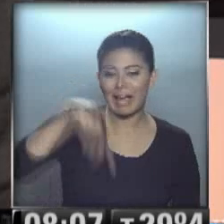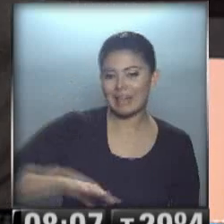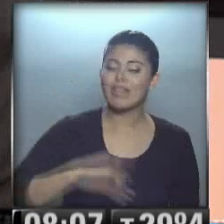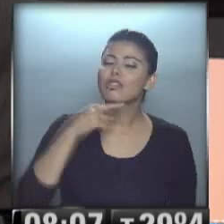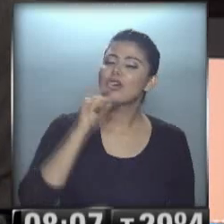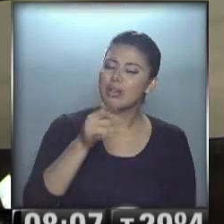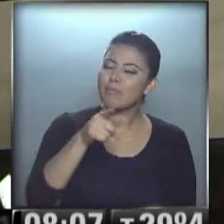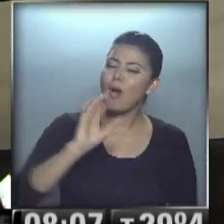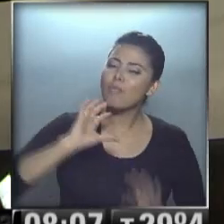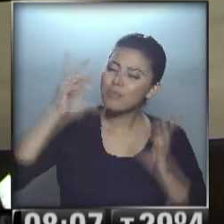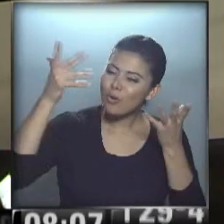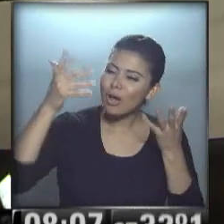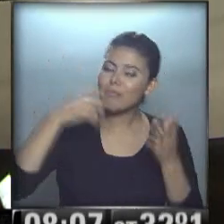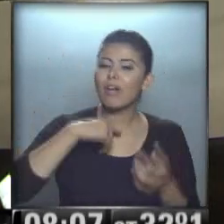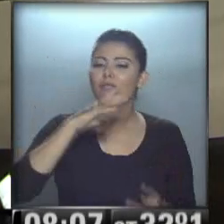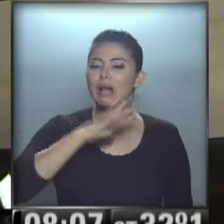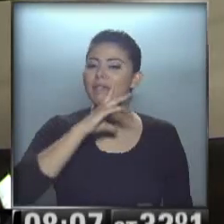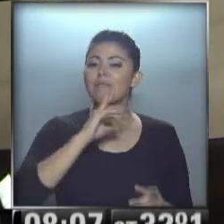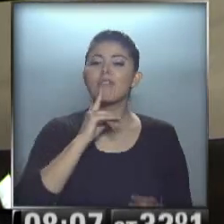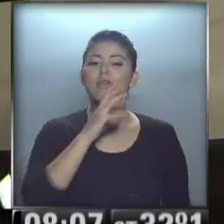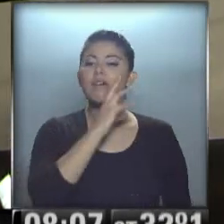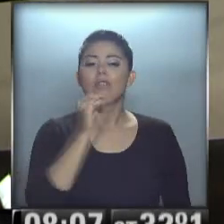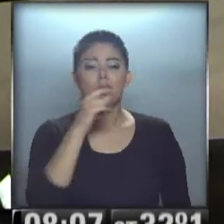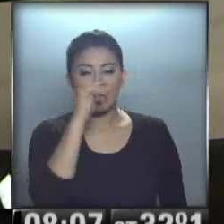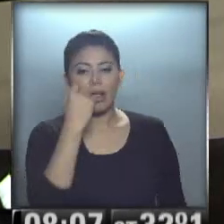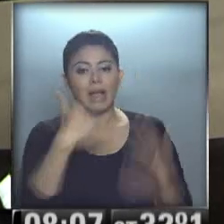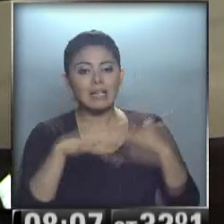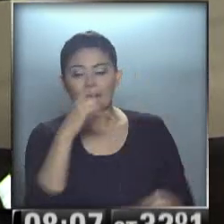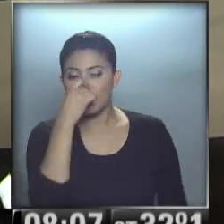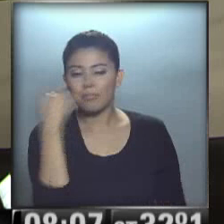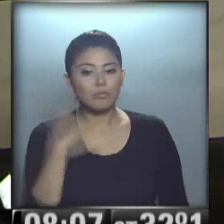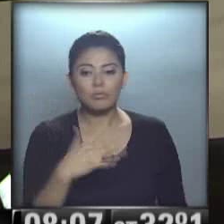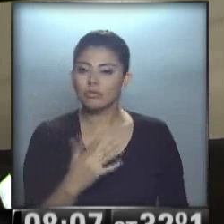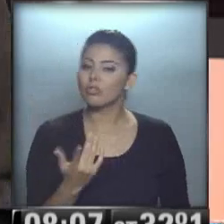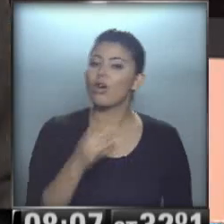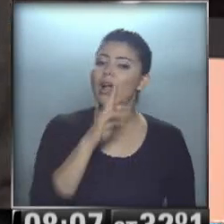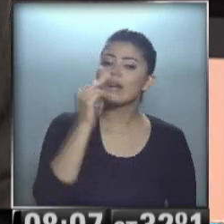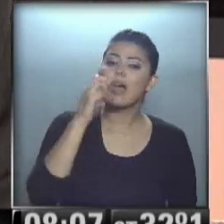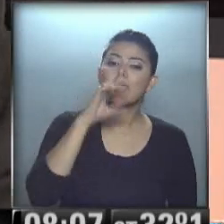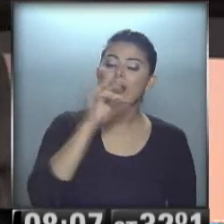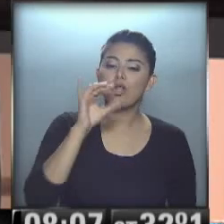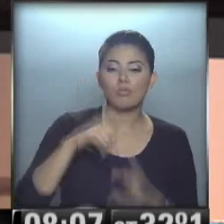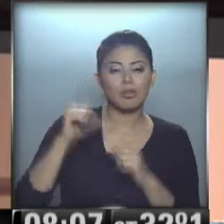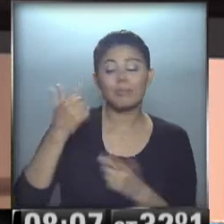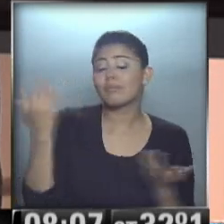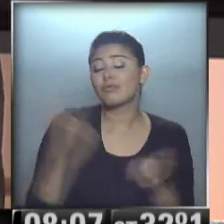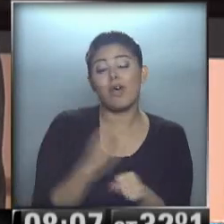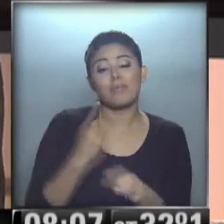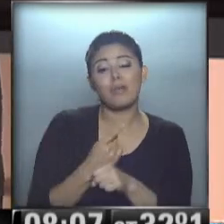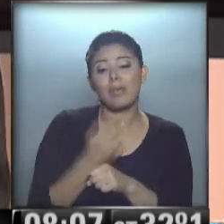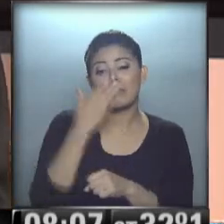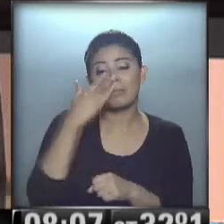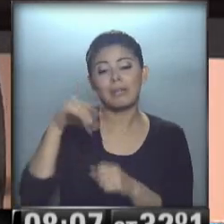Yo sé que usted está molesto porque no estuvo Thor, no estuvo alguna de chicos. Rápido y Furioso. No, bueno, Rápido y Furioso 6 estuvo muy buena, pero no entró. Se quedó en las